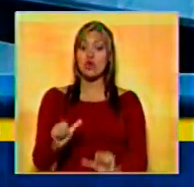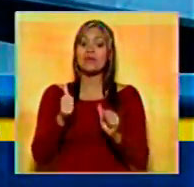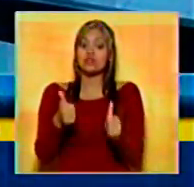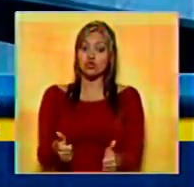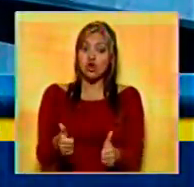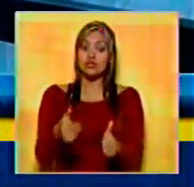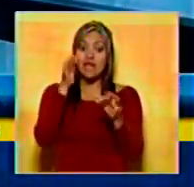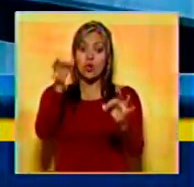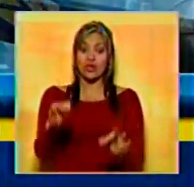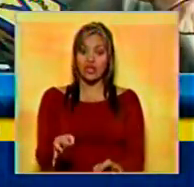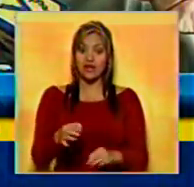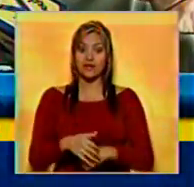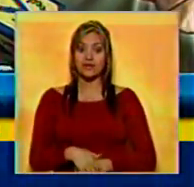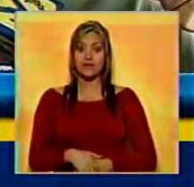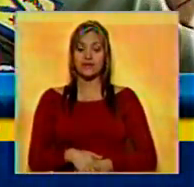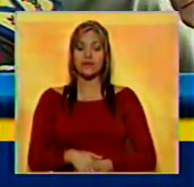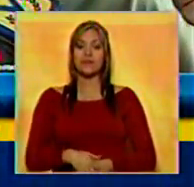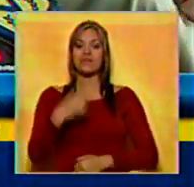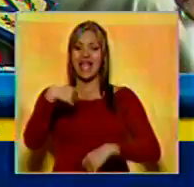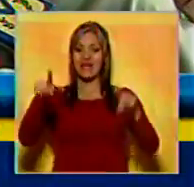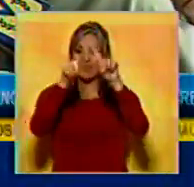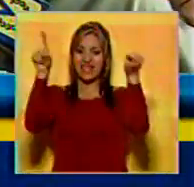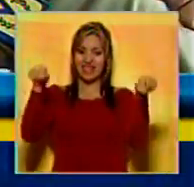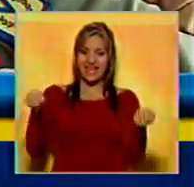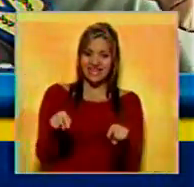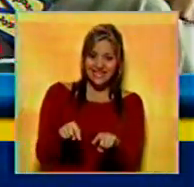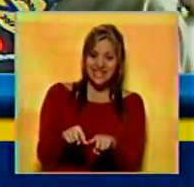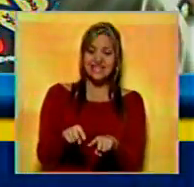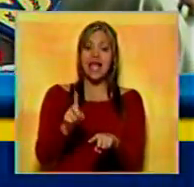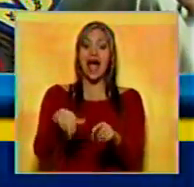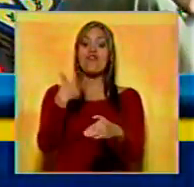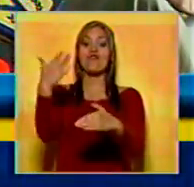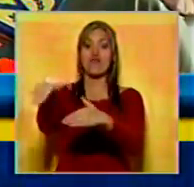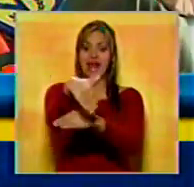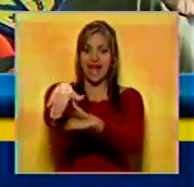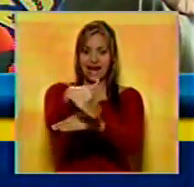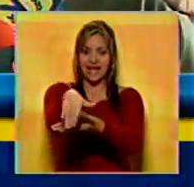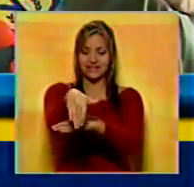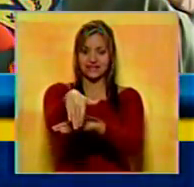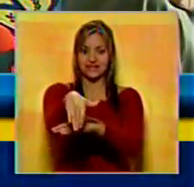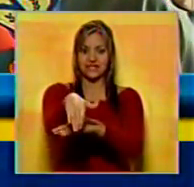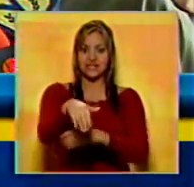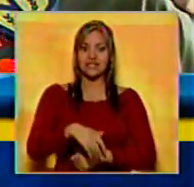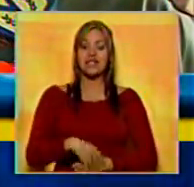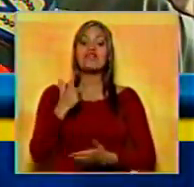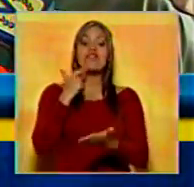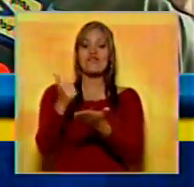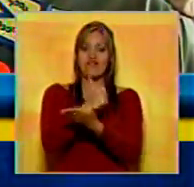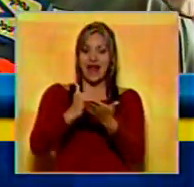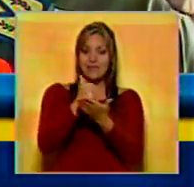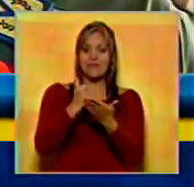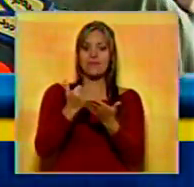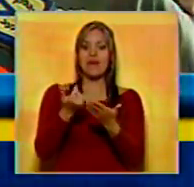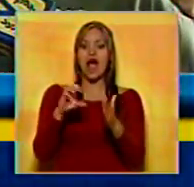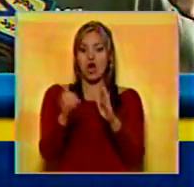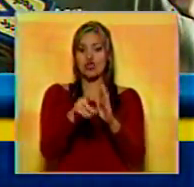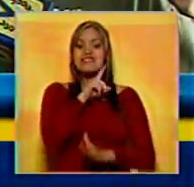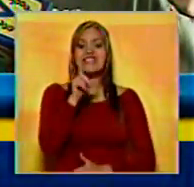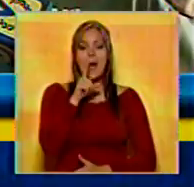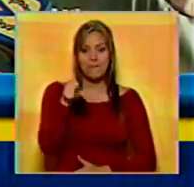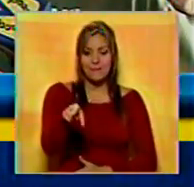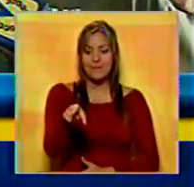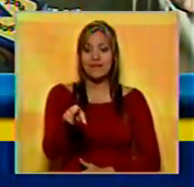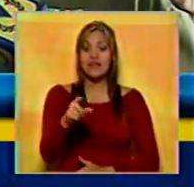protocolo de seguridad una ventanilla de turno que está en la parte externa que da hacia la calle de farmaahorro ellos ingresaron por esa